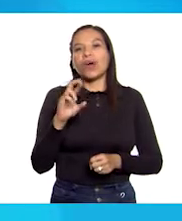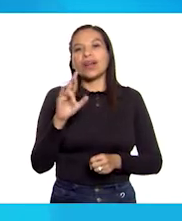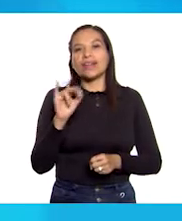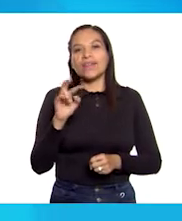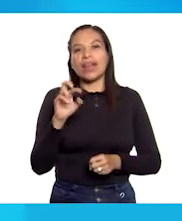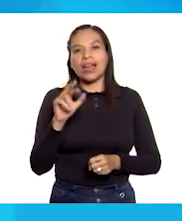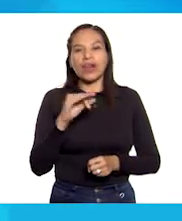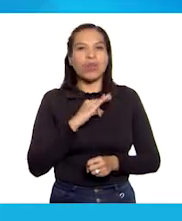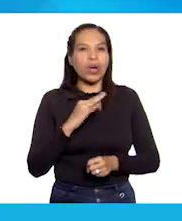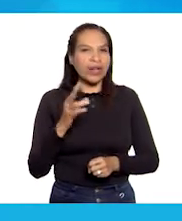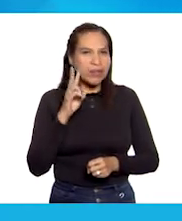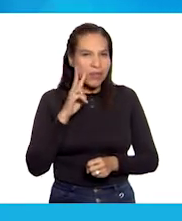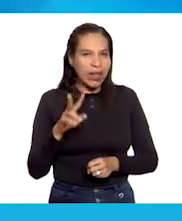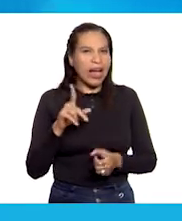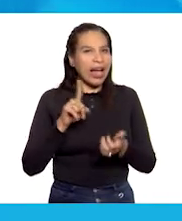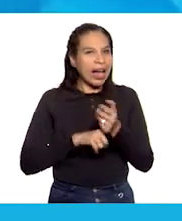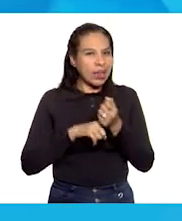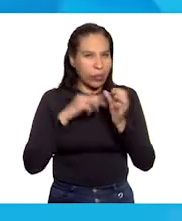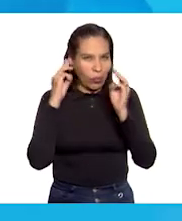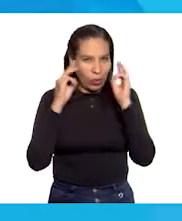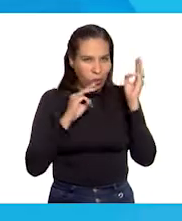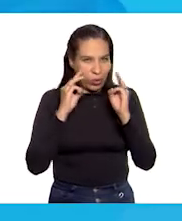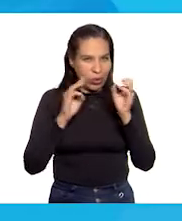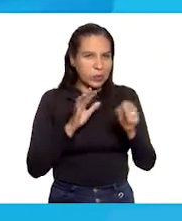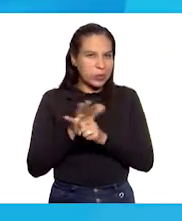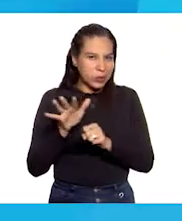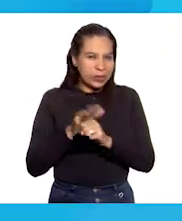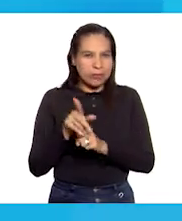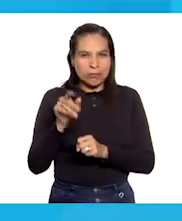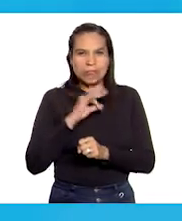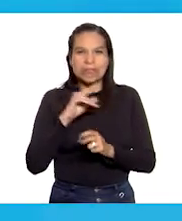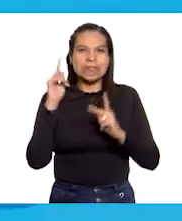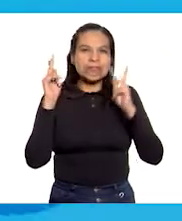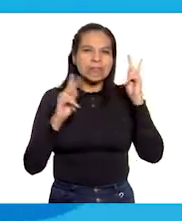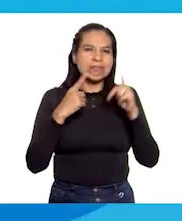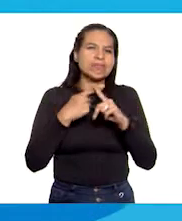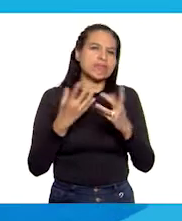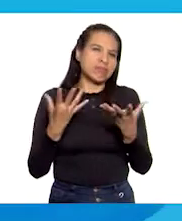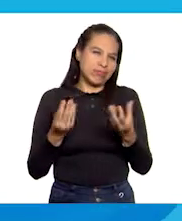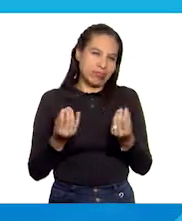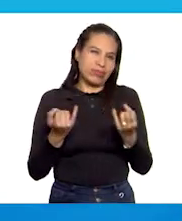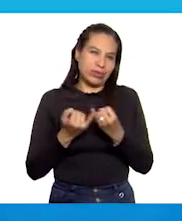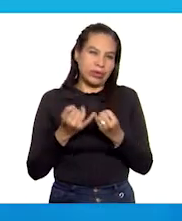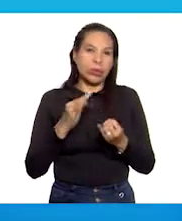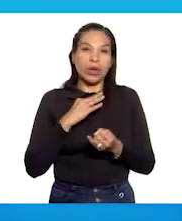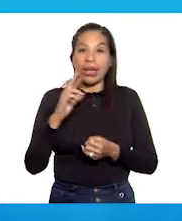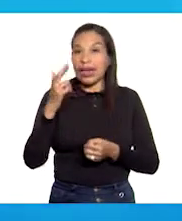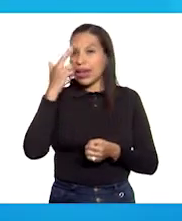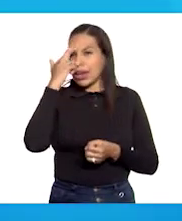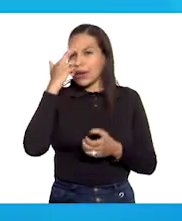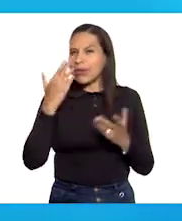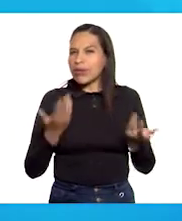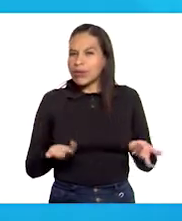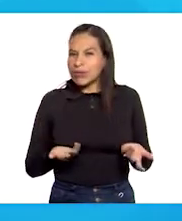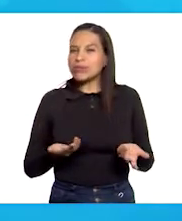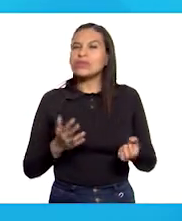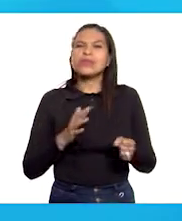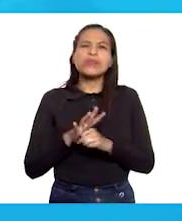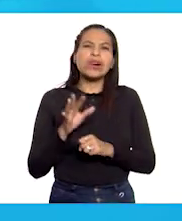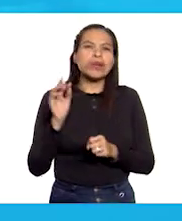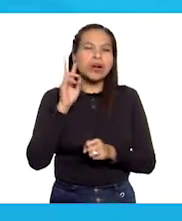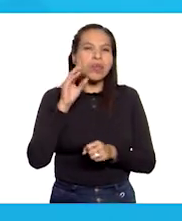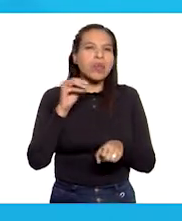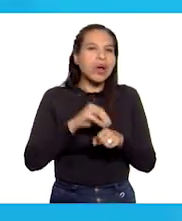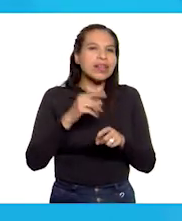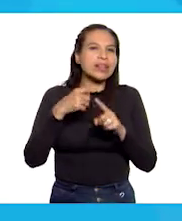es lo que podemos ver en un museo convencional. Tú que has visitado muchos también, ¿puedes recordar? Sí, cómo ponen